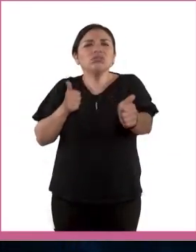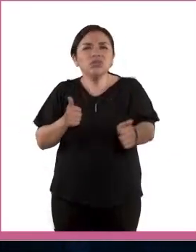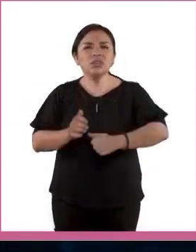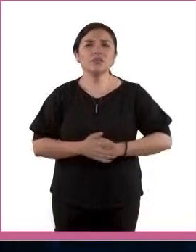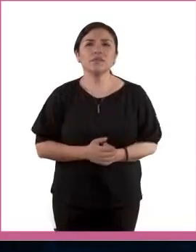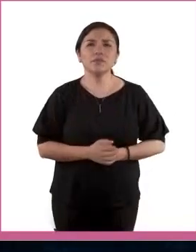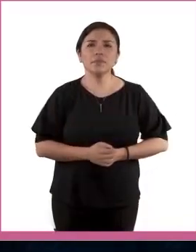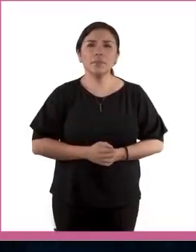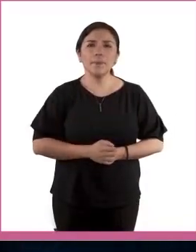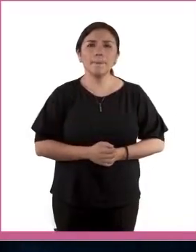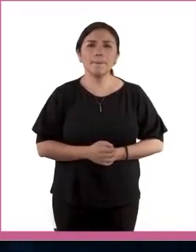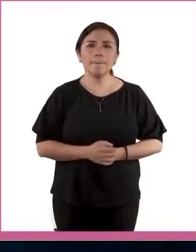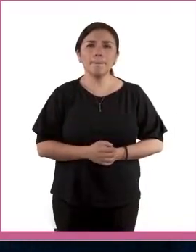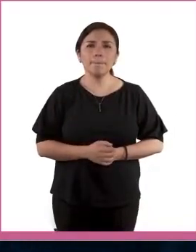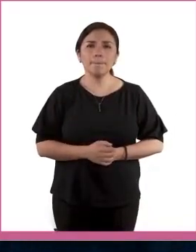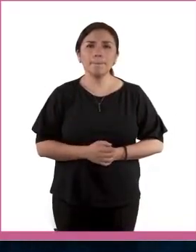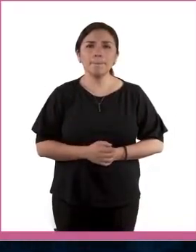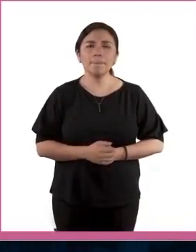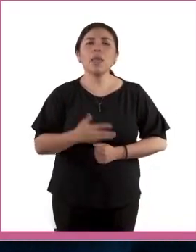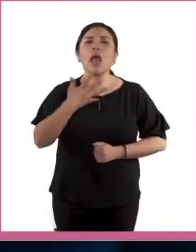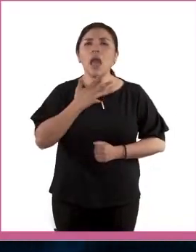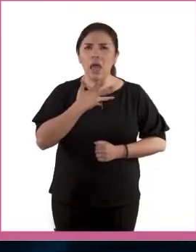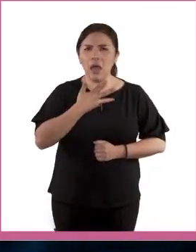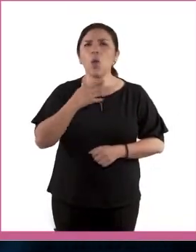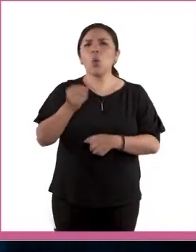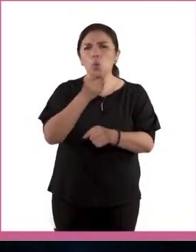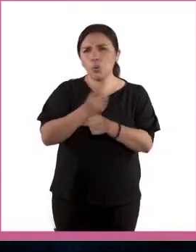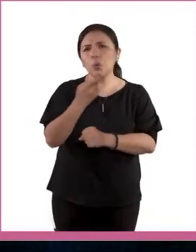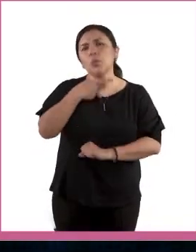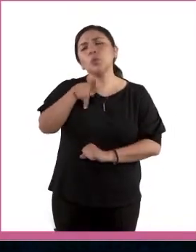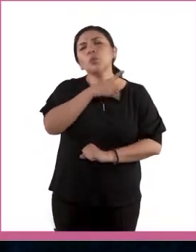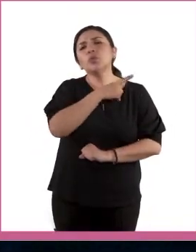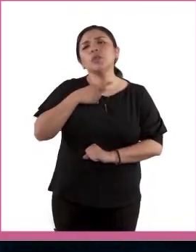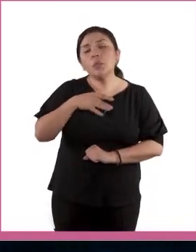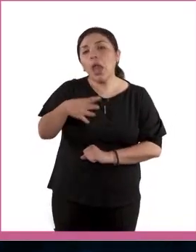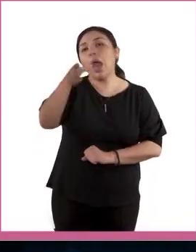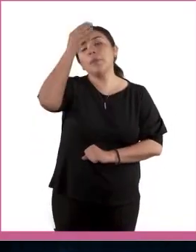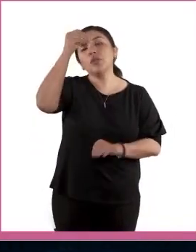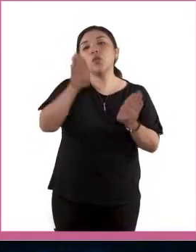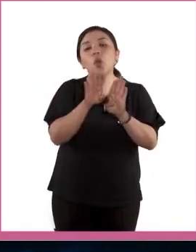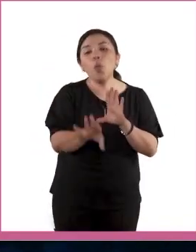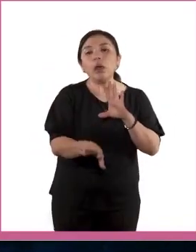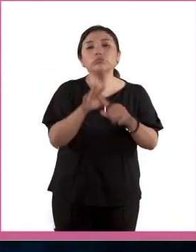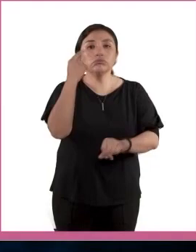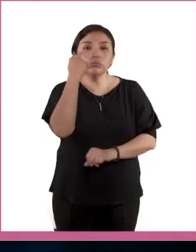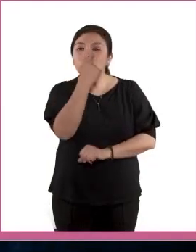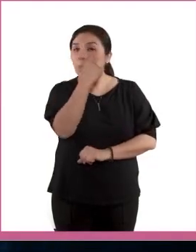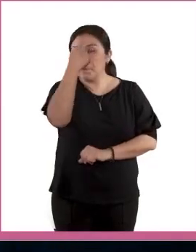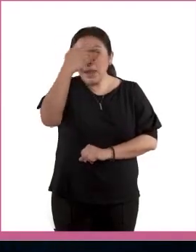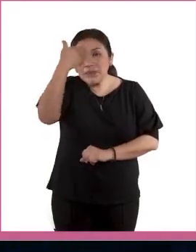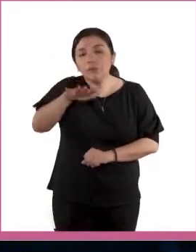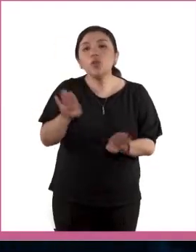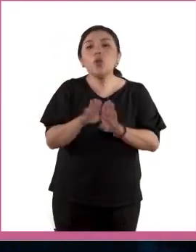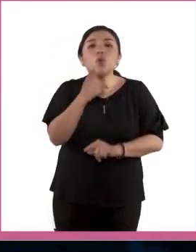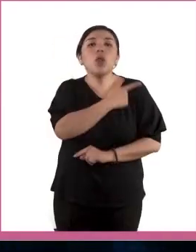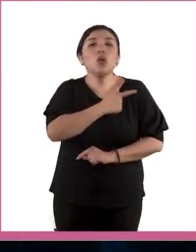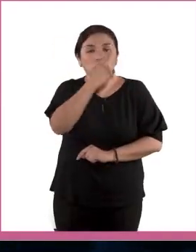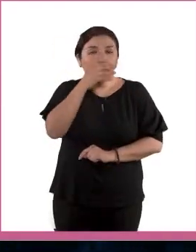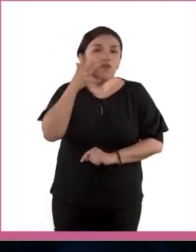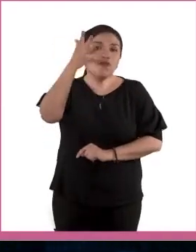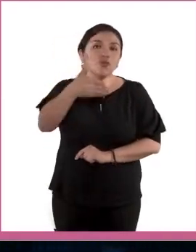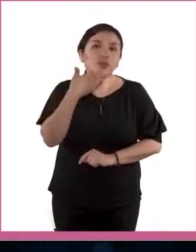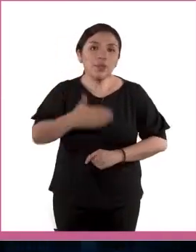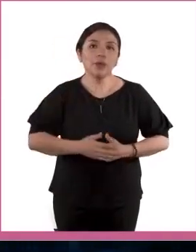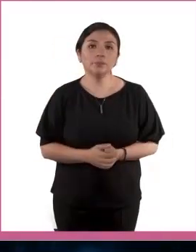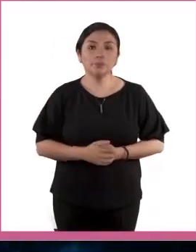corto. Que hay muy buenas oportunidades, pero tienes que aprender a elegir y saber qué te gusta para poder tomar una decisión